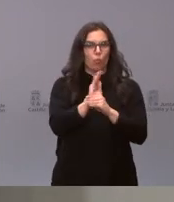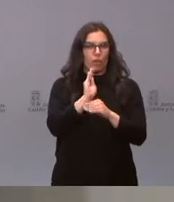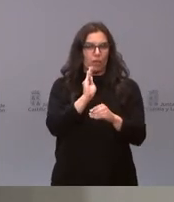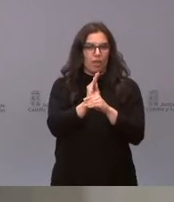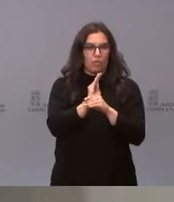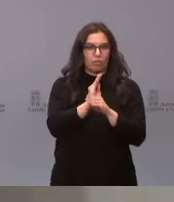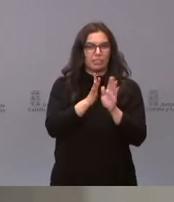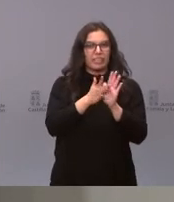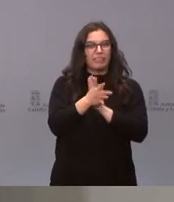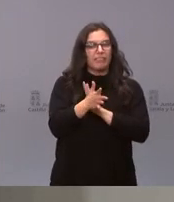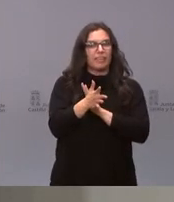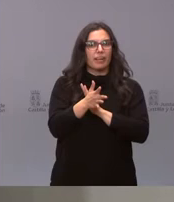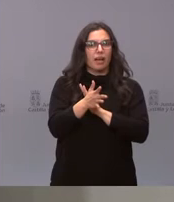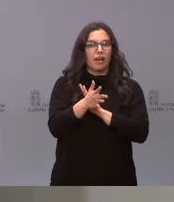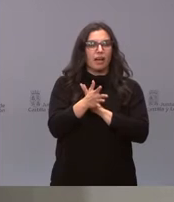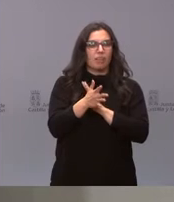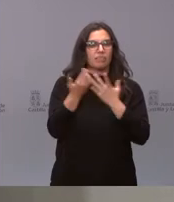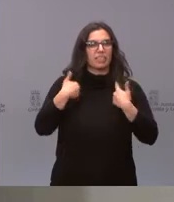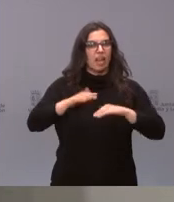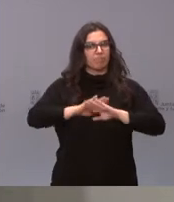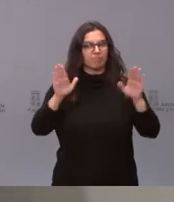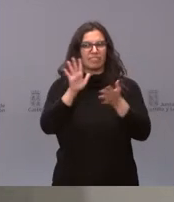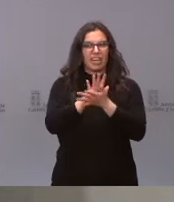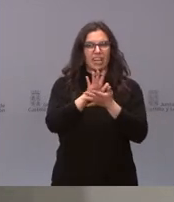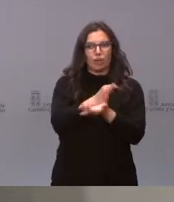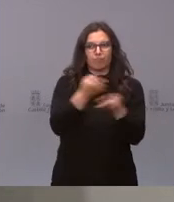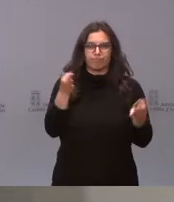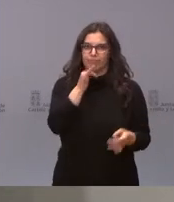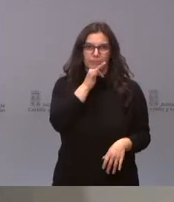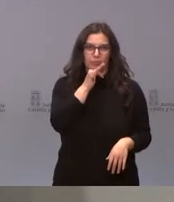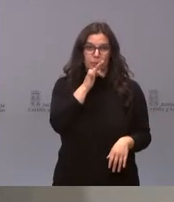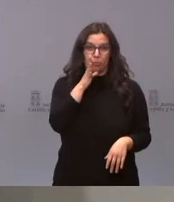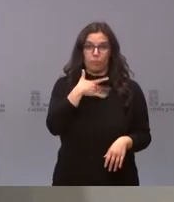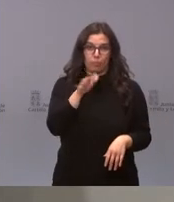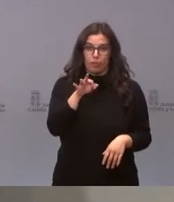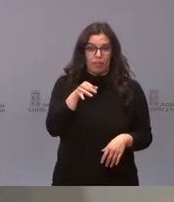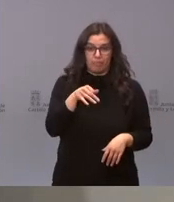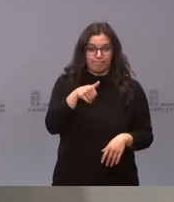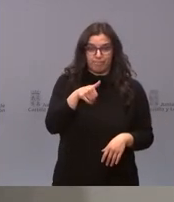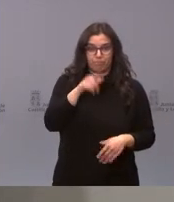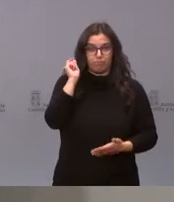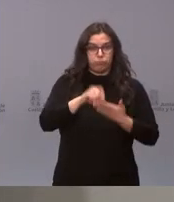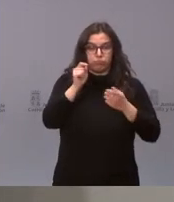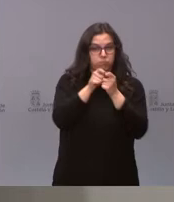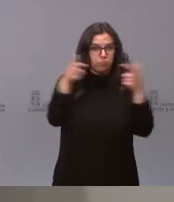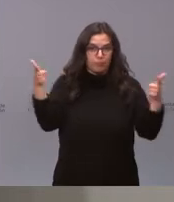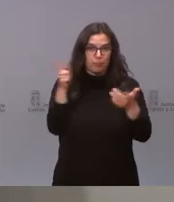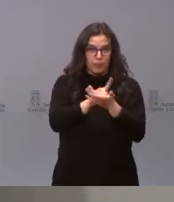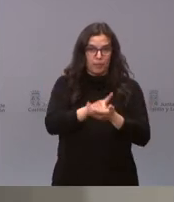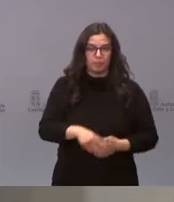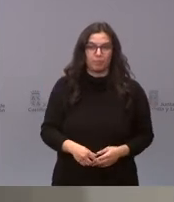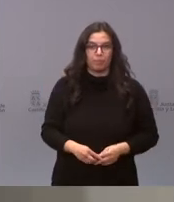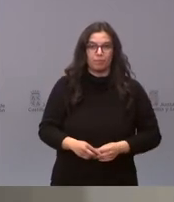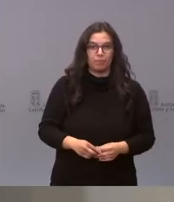todavía en una situación epidemiológica de tranquilidad porque puede remontar en cualquier momento las tasas de incidencia